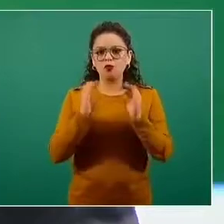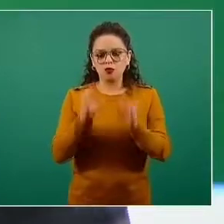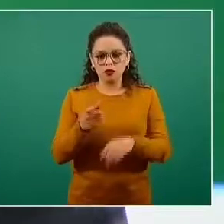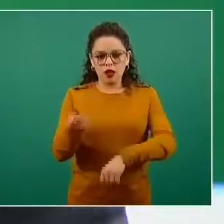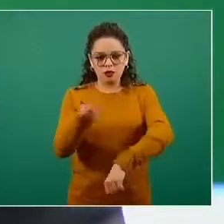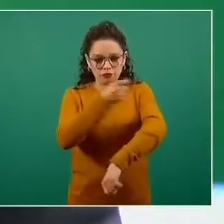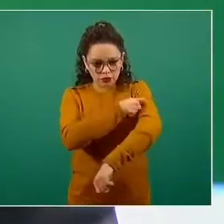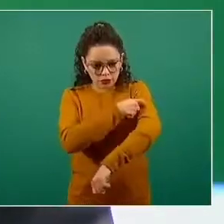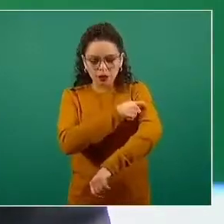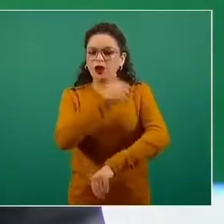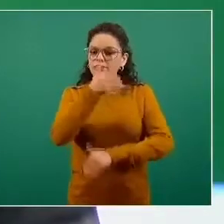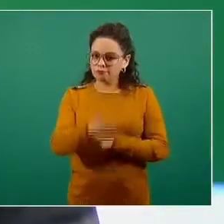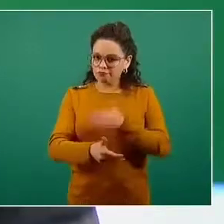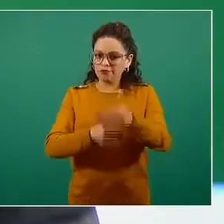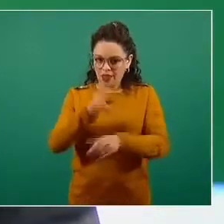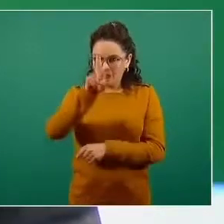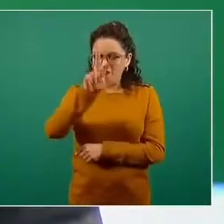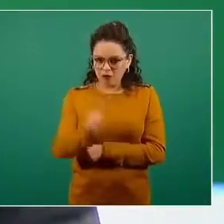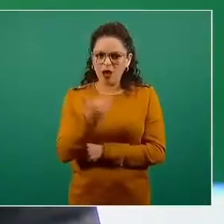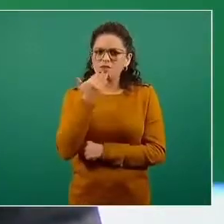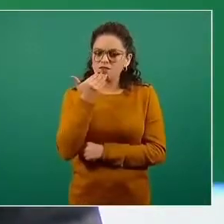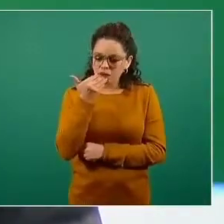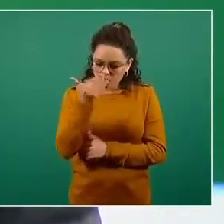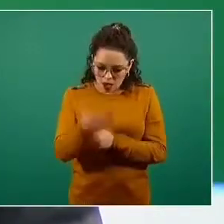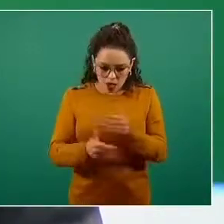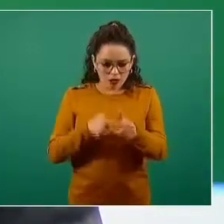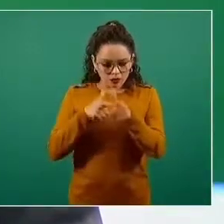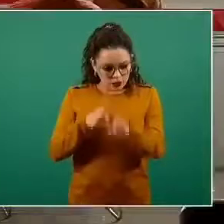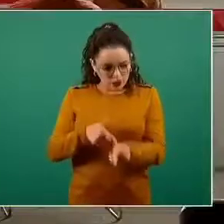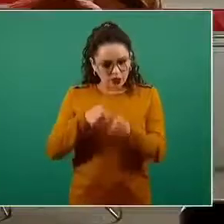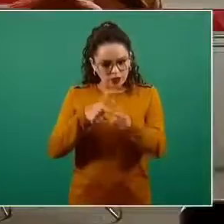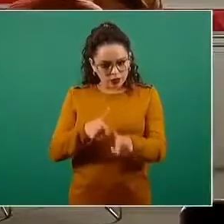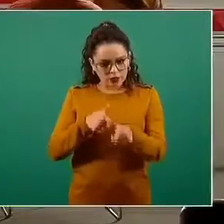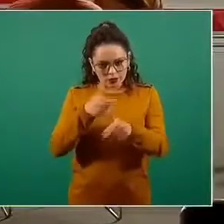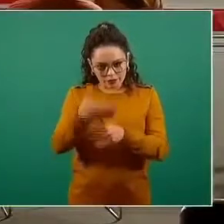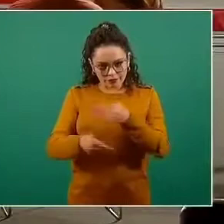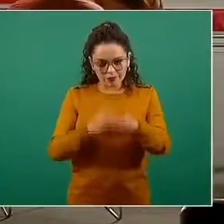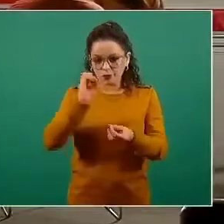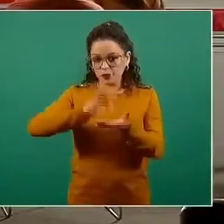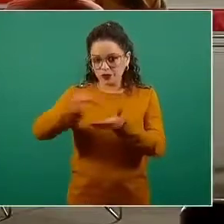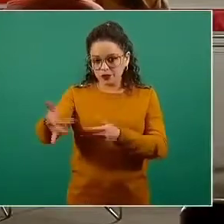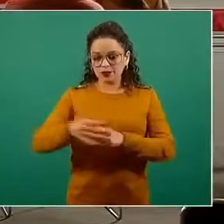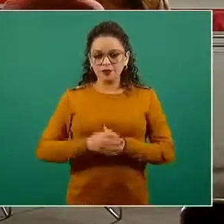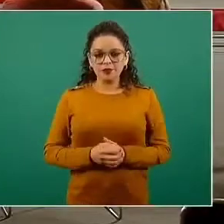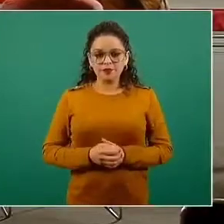vacunación avanza y avanza bien y seguirá avanzando bien. Muchas gracias.